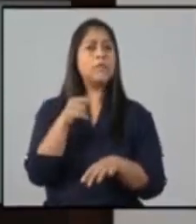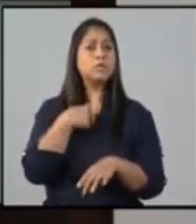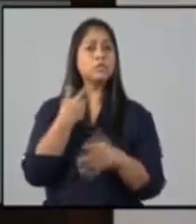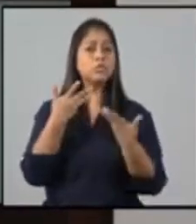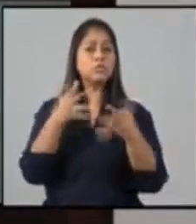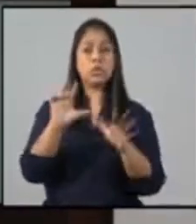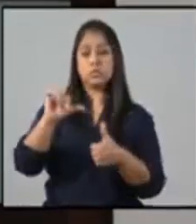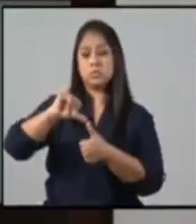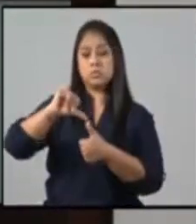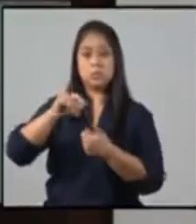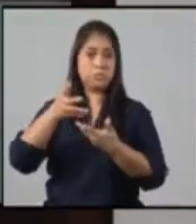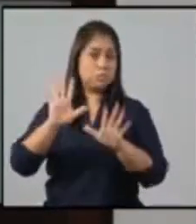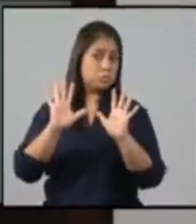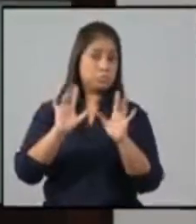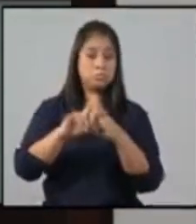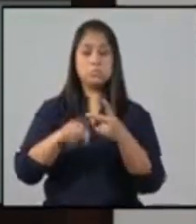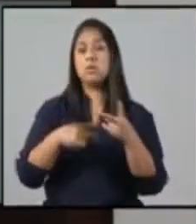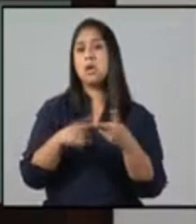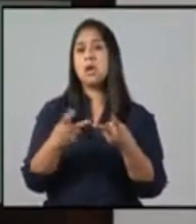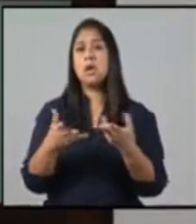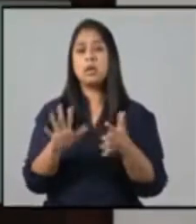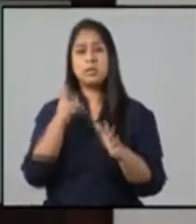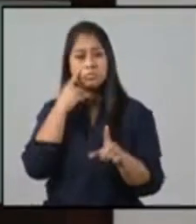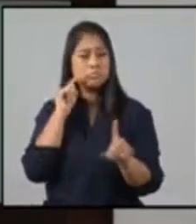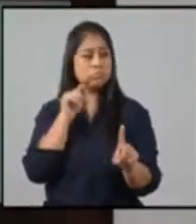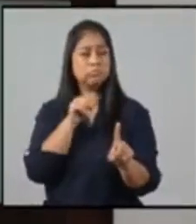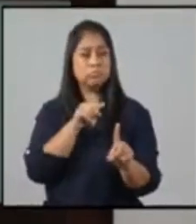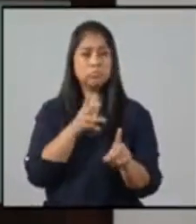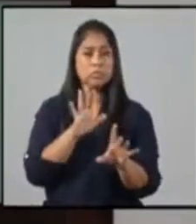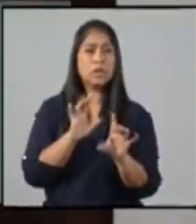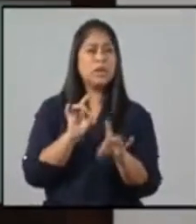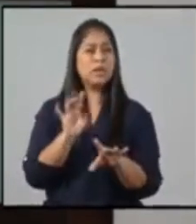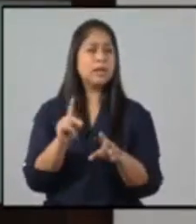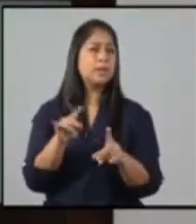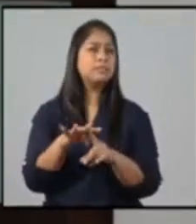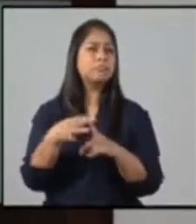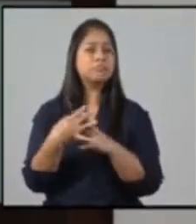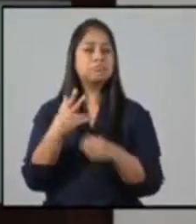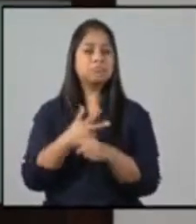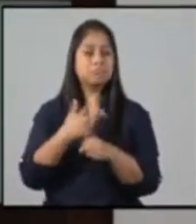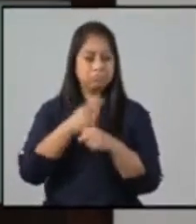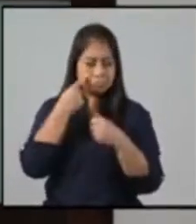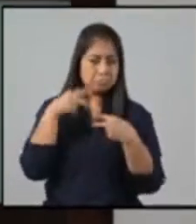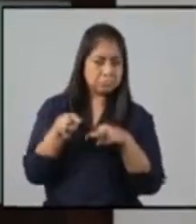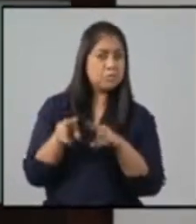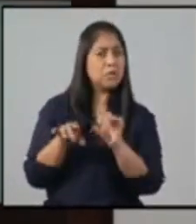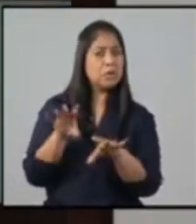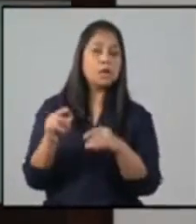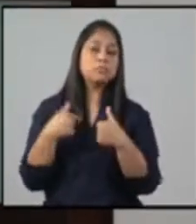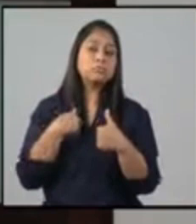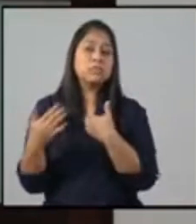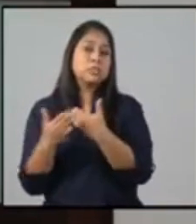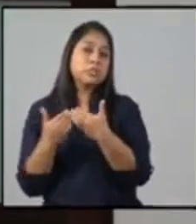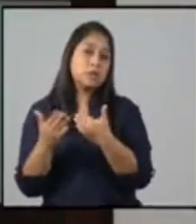América Central, había seguido bastante la situación de Guatemala, había estado en otro país cercano